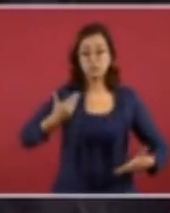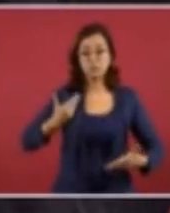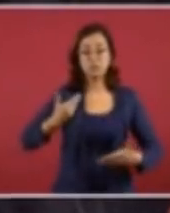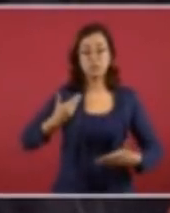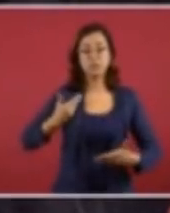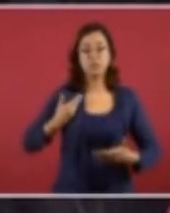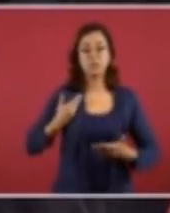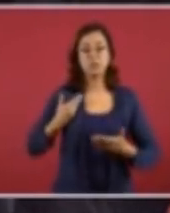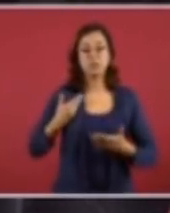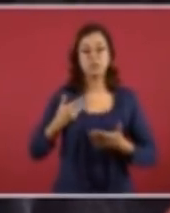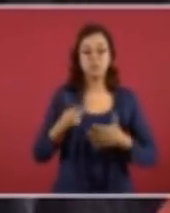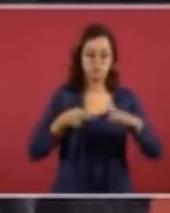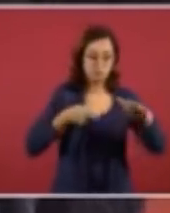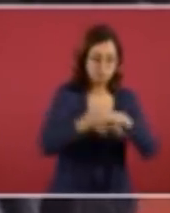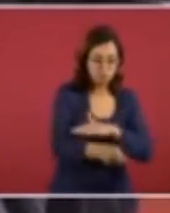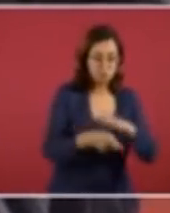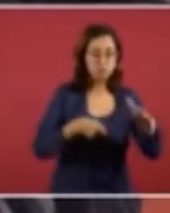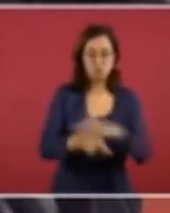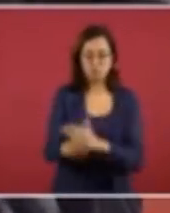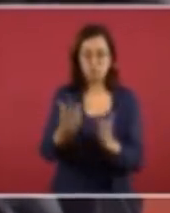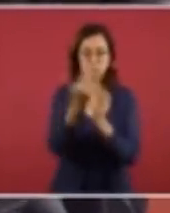aparecieron las partidas de moches